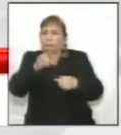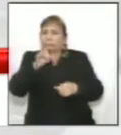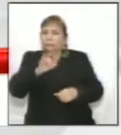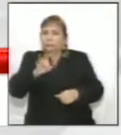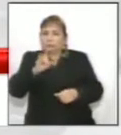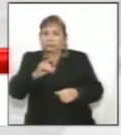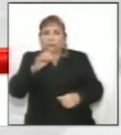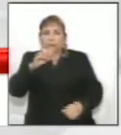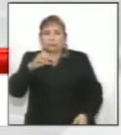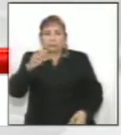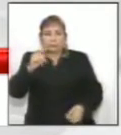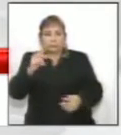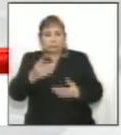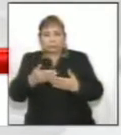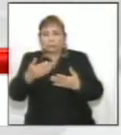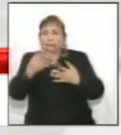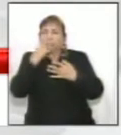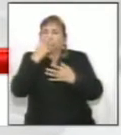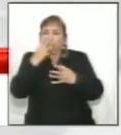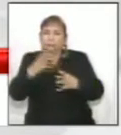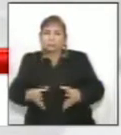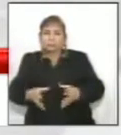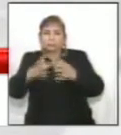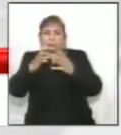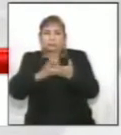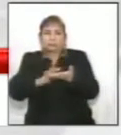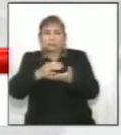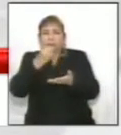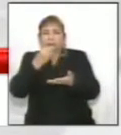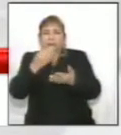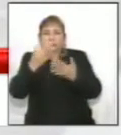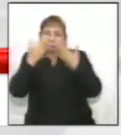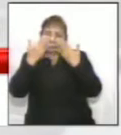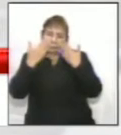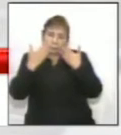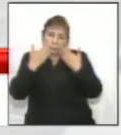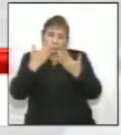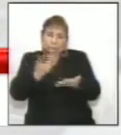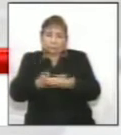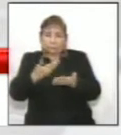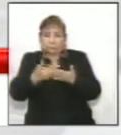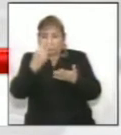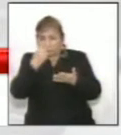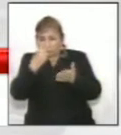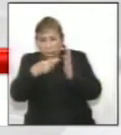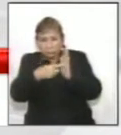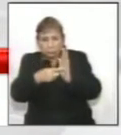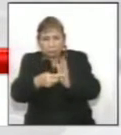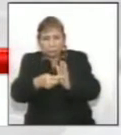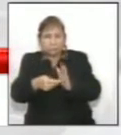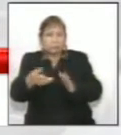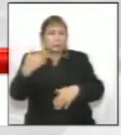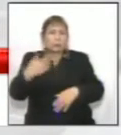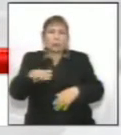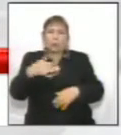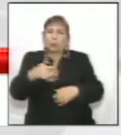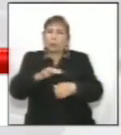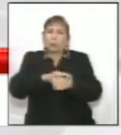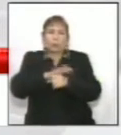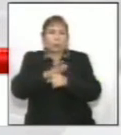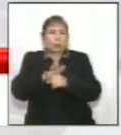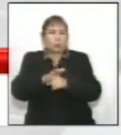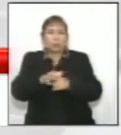EPP, oxígeno y medicamentos, porque es triste comprobar que en medio de esta pandemia los más afectados